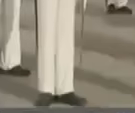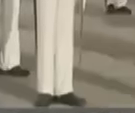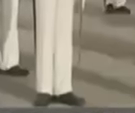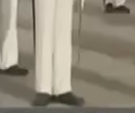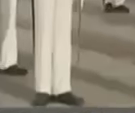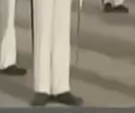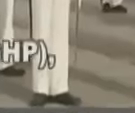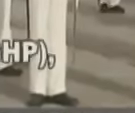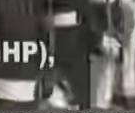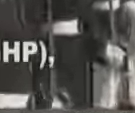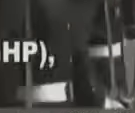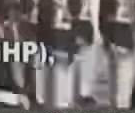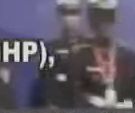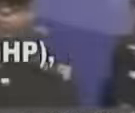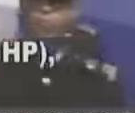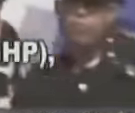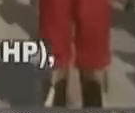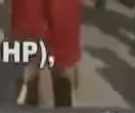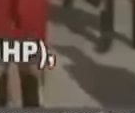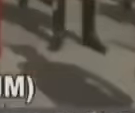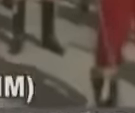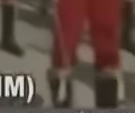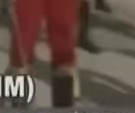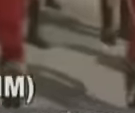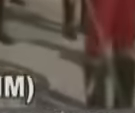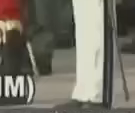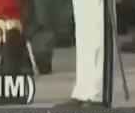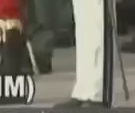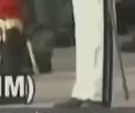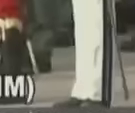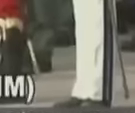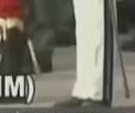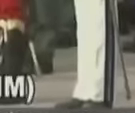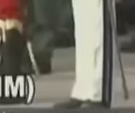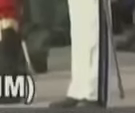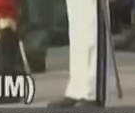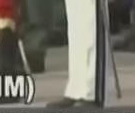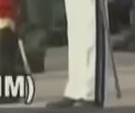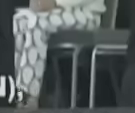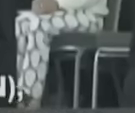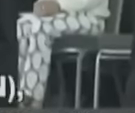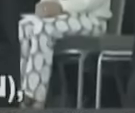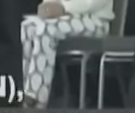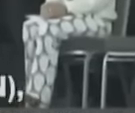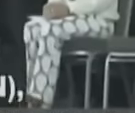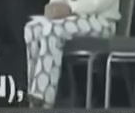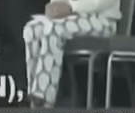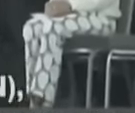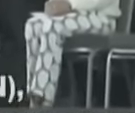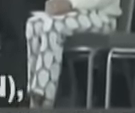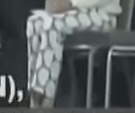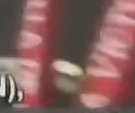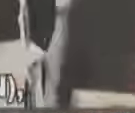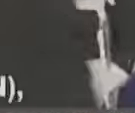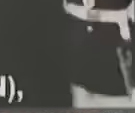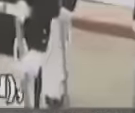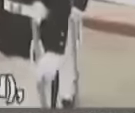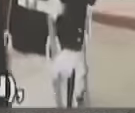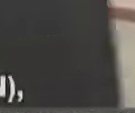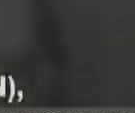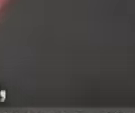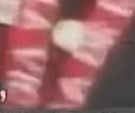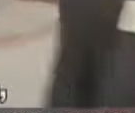de Defensa Integral, Guardia de Honor Presidencial, Dirección General de Contrainteligencia Militar y Servicio Bolivariano de